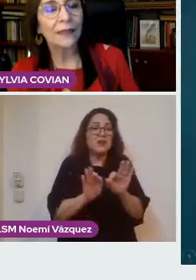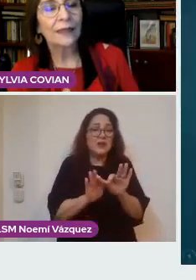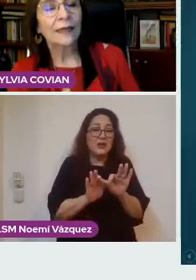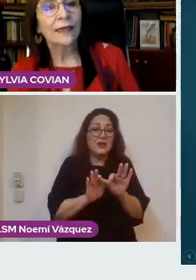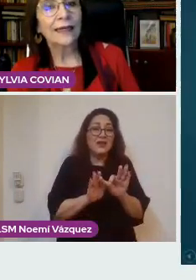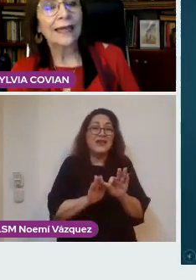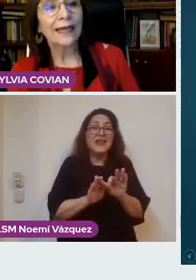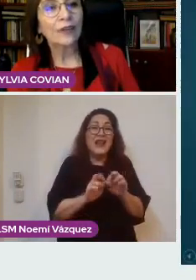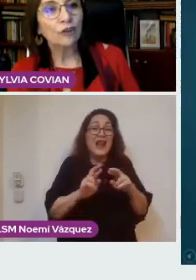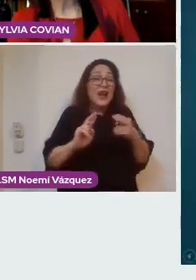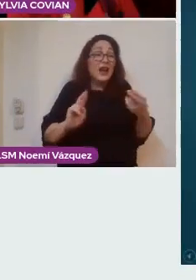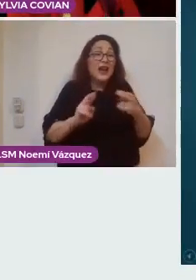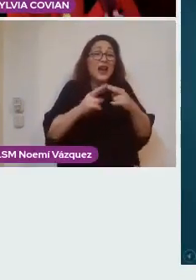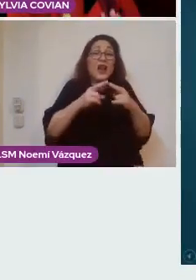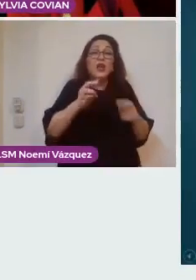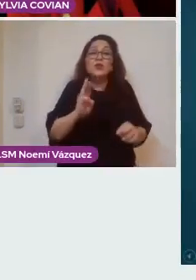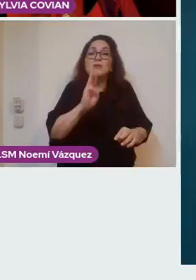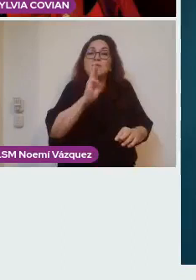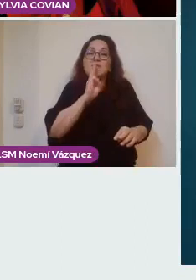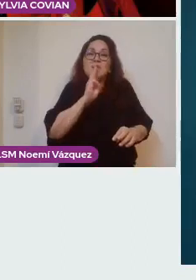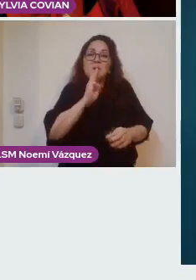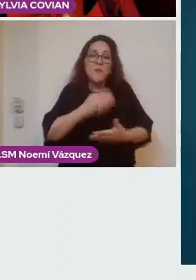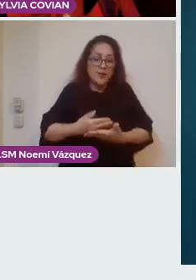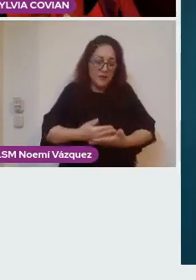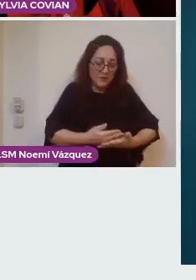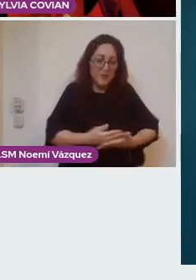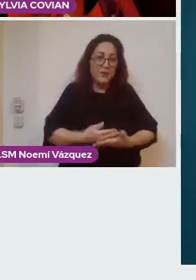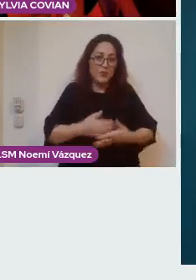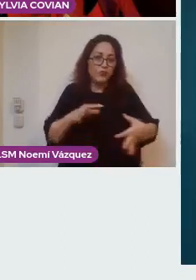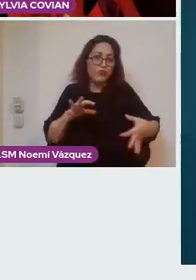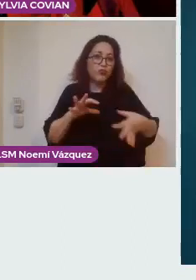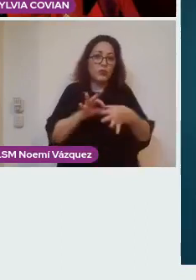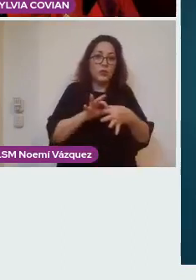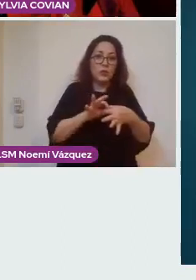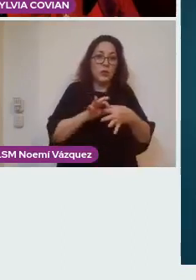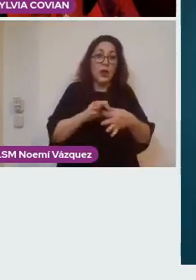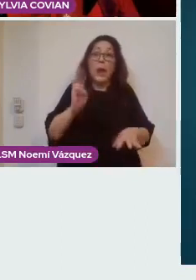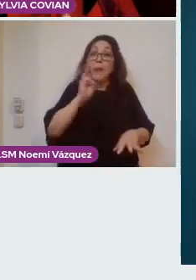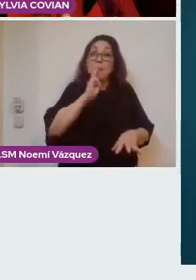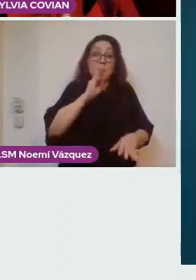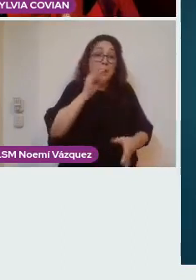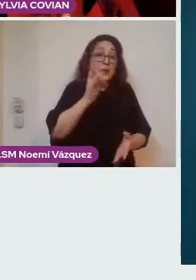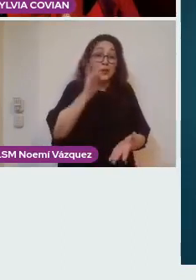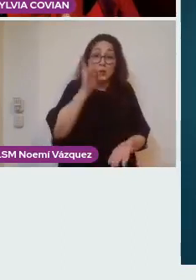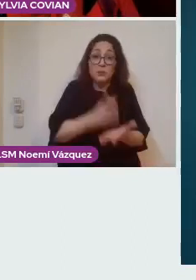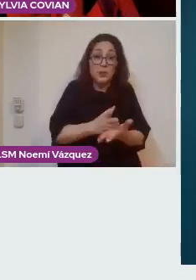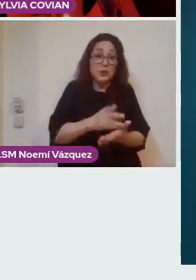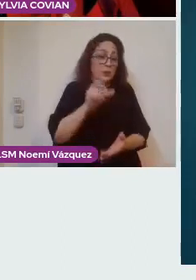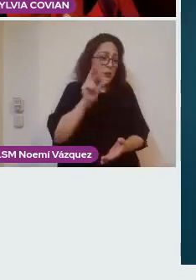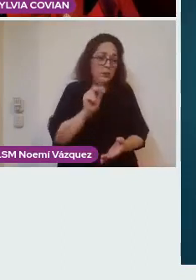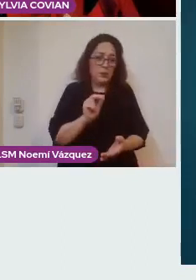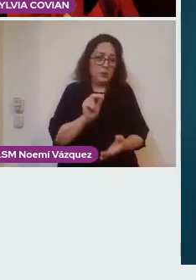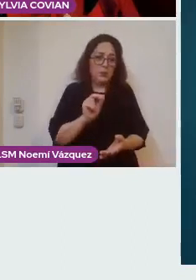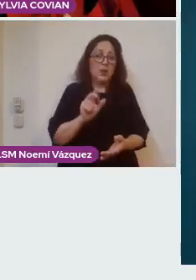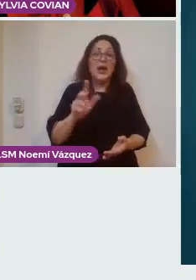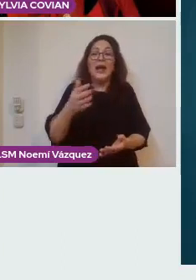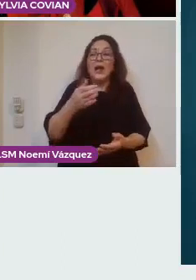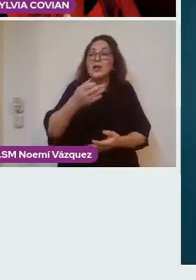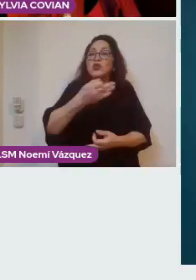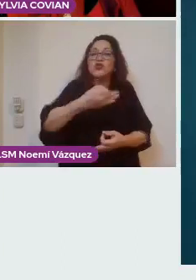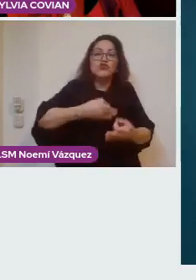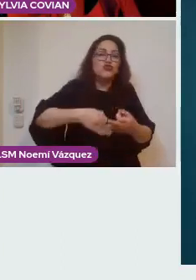tanto fisiológico como psicológico, para excederse en las comidas. Y en la anorexia la restricción cada vez